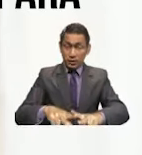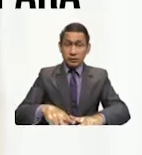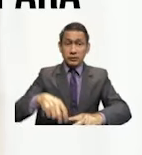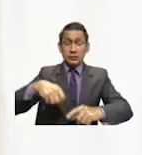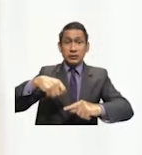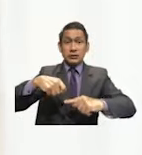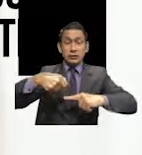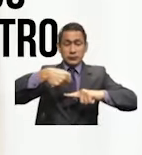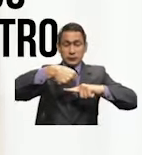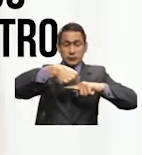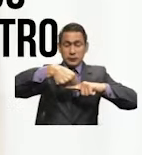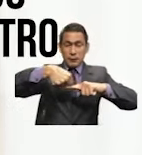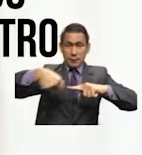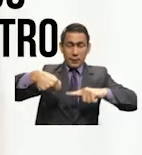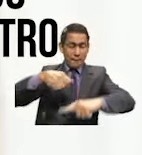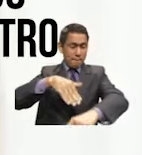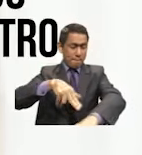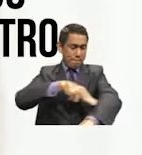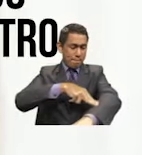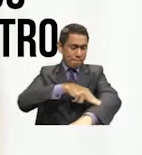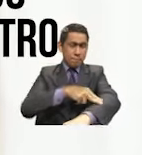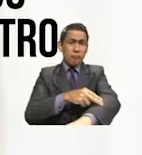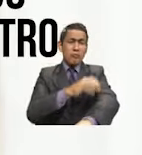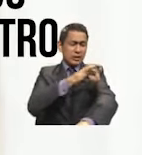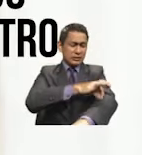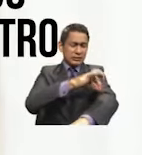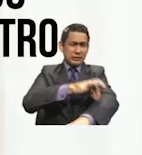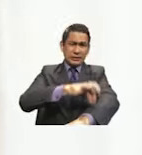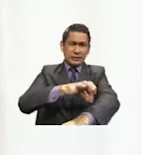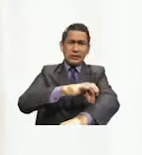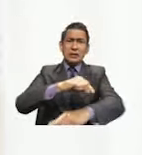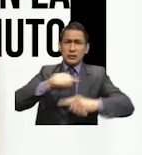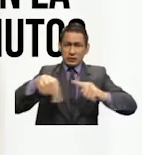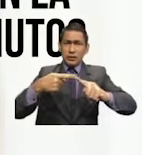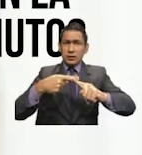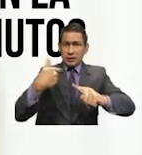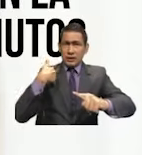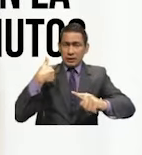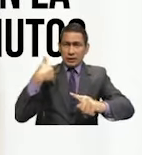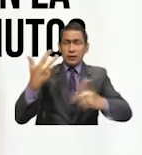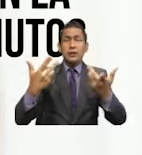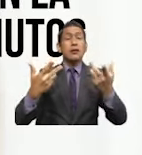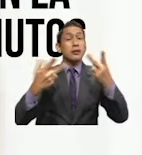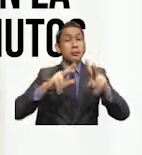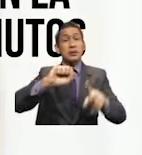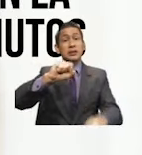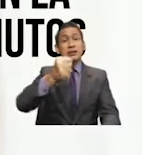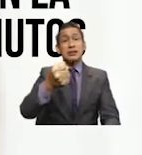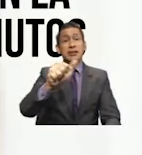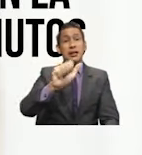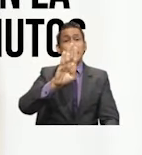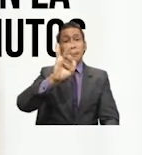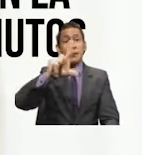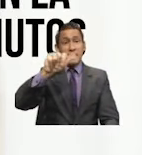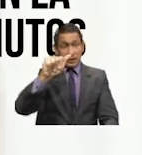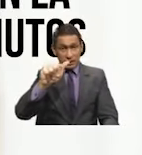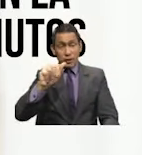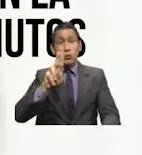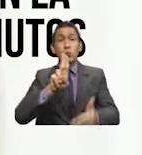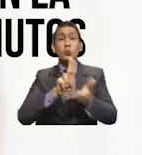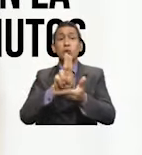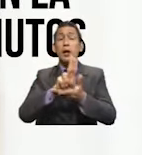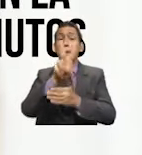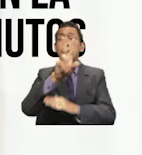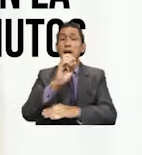los granitos, rasurarse todo el vello del rostro y en el caso de la sábila recalca la importancia de no dejarla más allá de 20